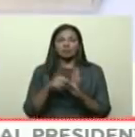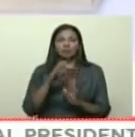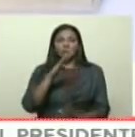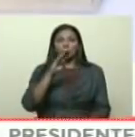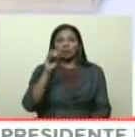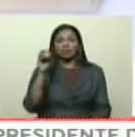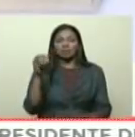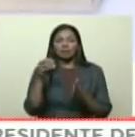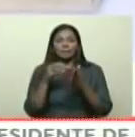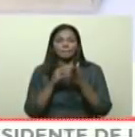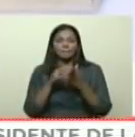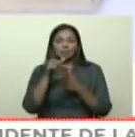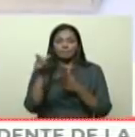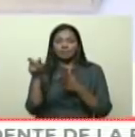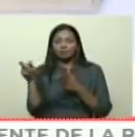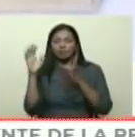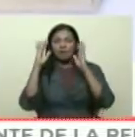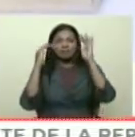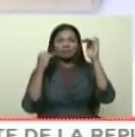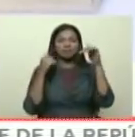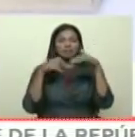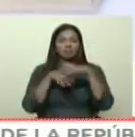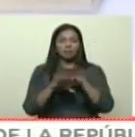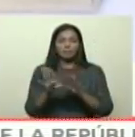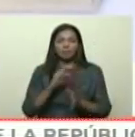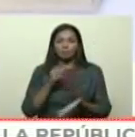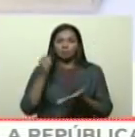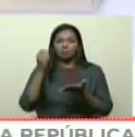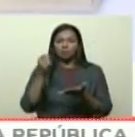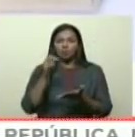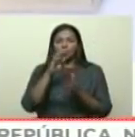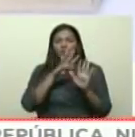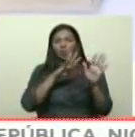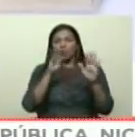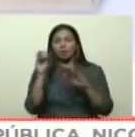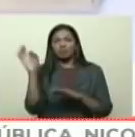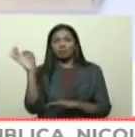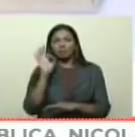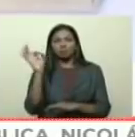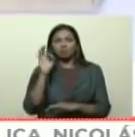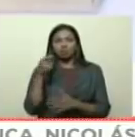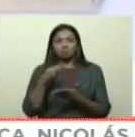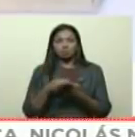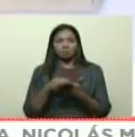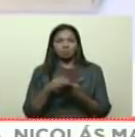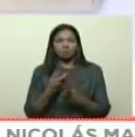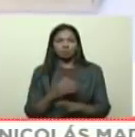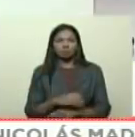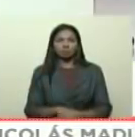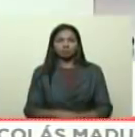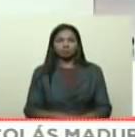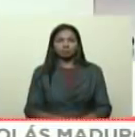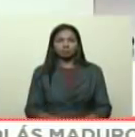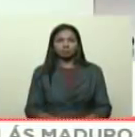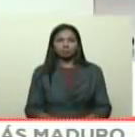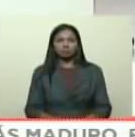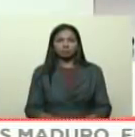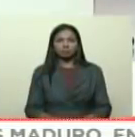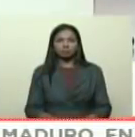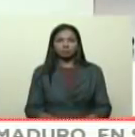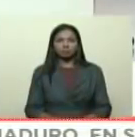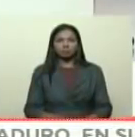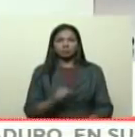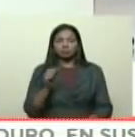40.000 personas atendidas a través de este bono, equivalente al 90% del salario mínimo. Ernesto Villegas. Sí,